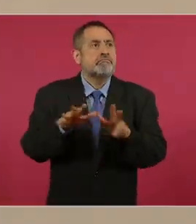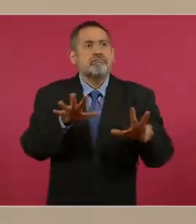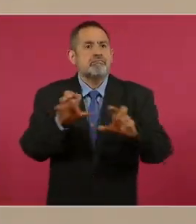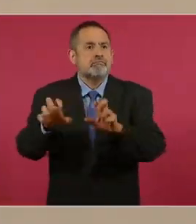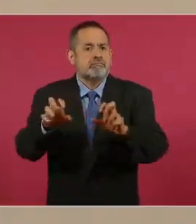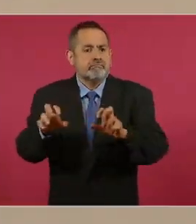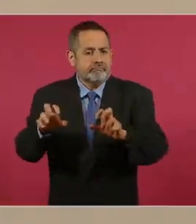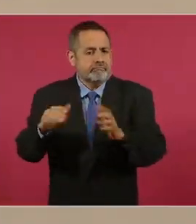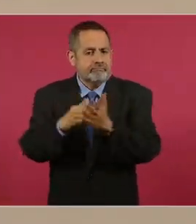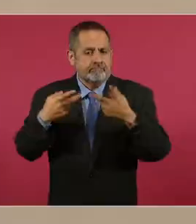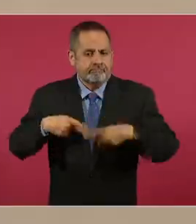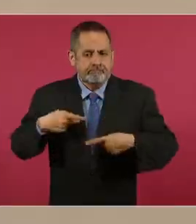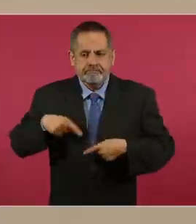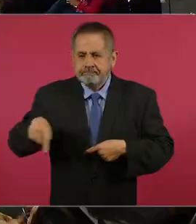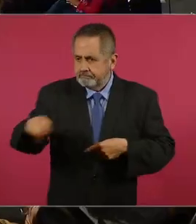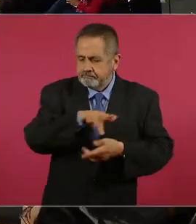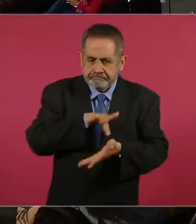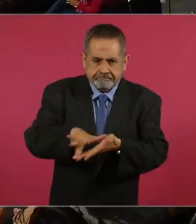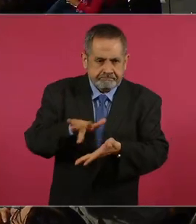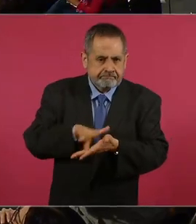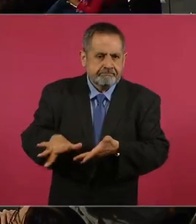1,800,000 personas. Muchas gracias.